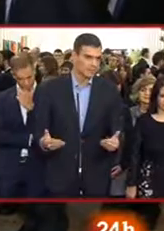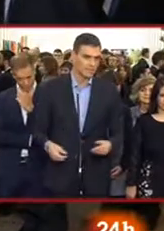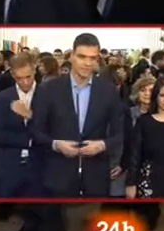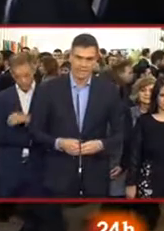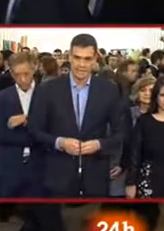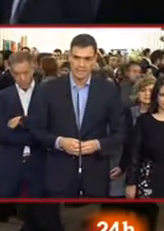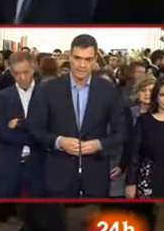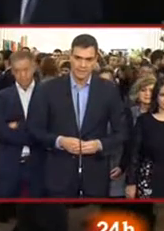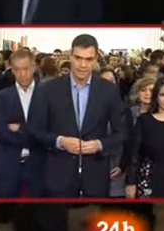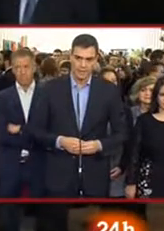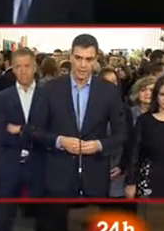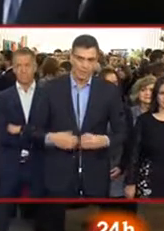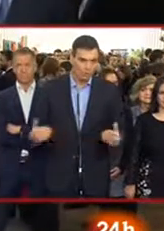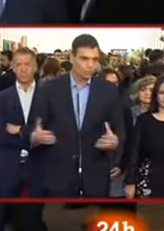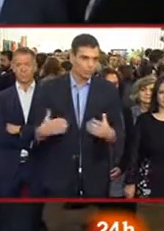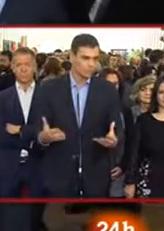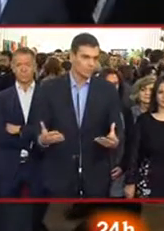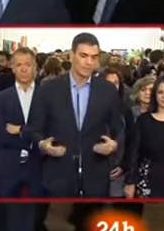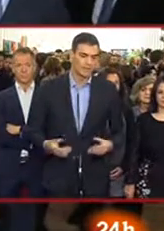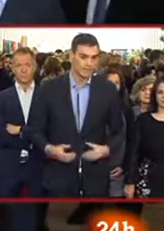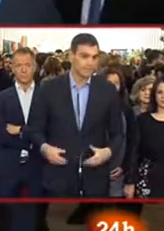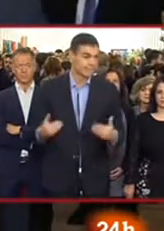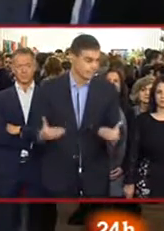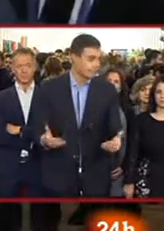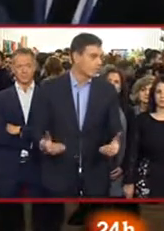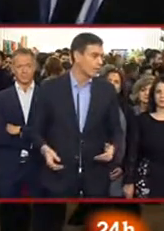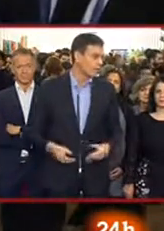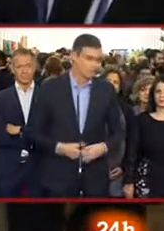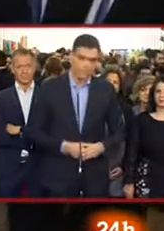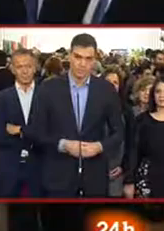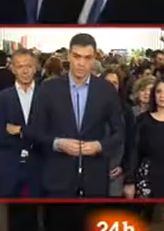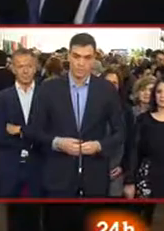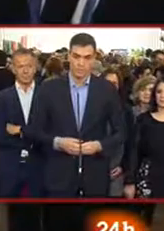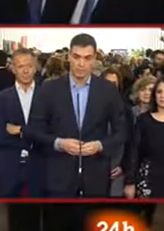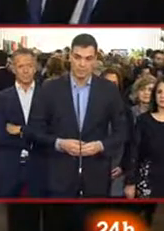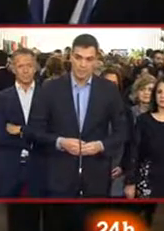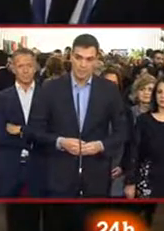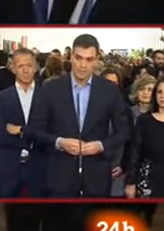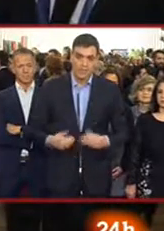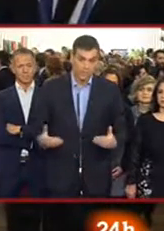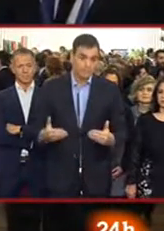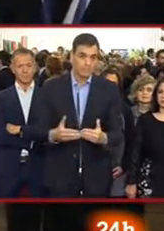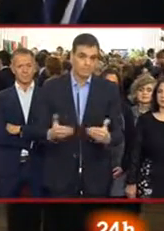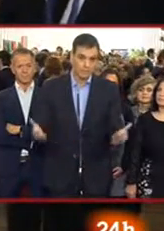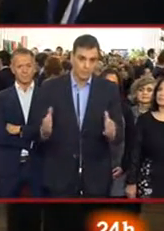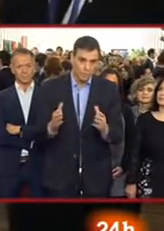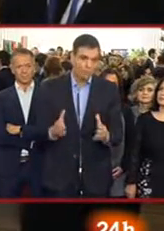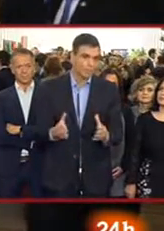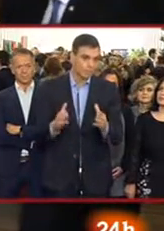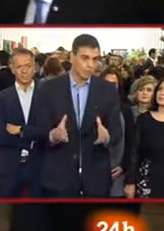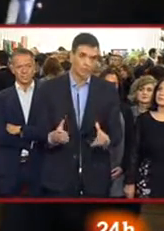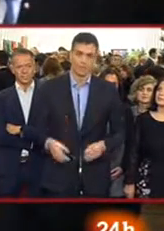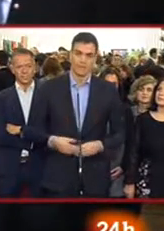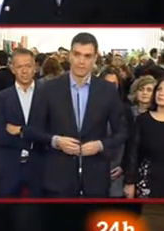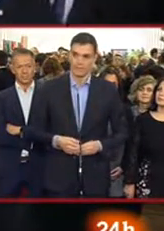de las elecciones catalanas el conjunto de las fuerzas parlamentarias se va a incorporar a los trabajos de la comisión y también creo que es muy